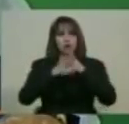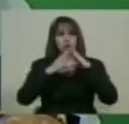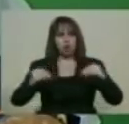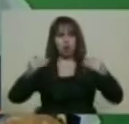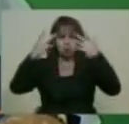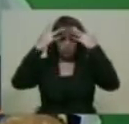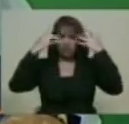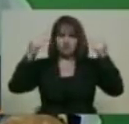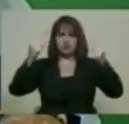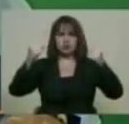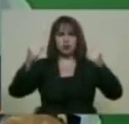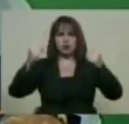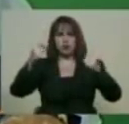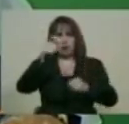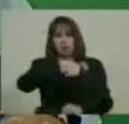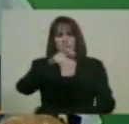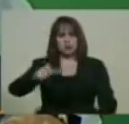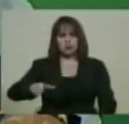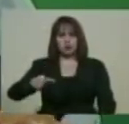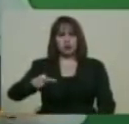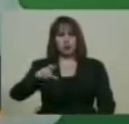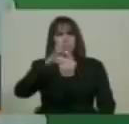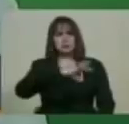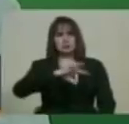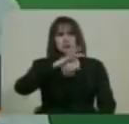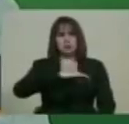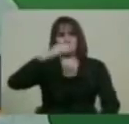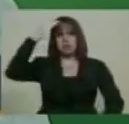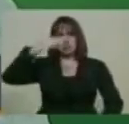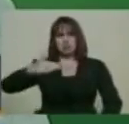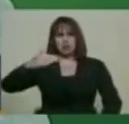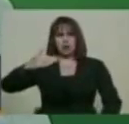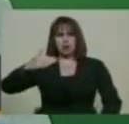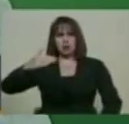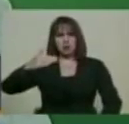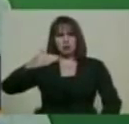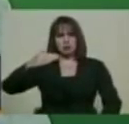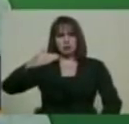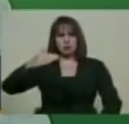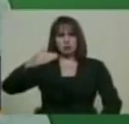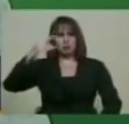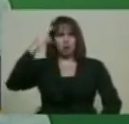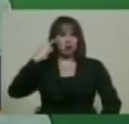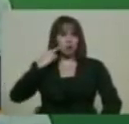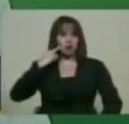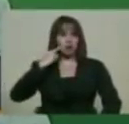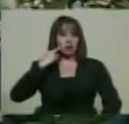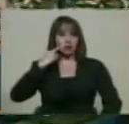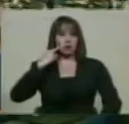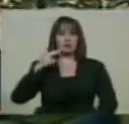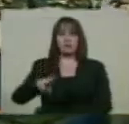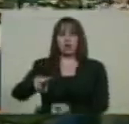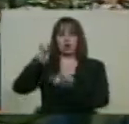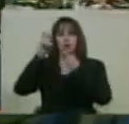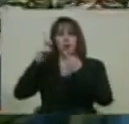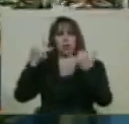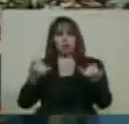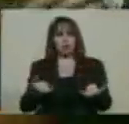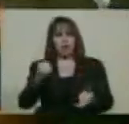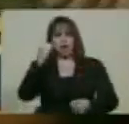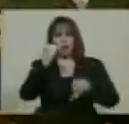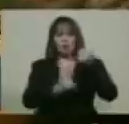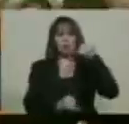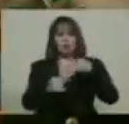profesionales y personal civil y militar de la Fuerza Armada Nacional Bolivariana, que será cobrado a partir de la